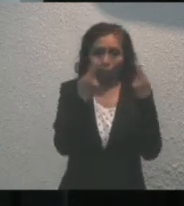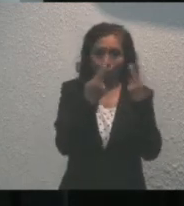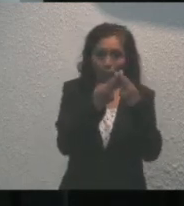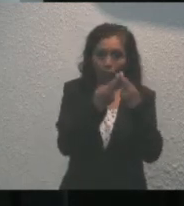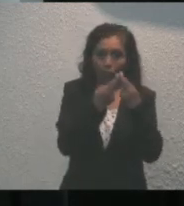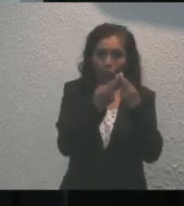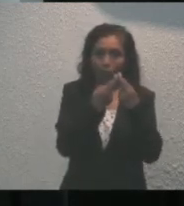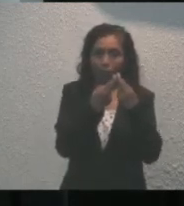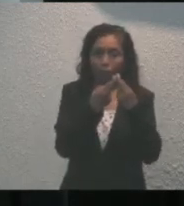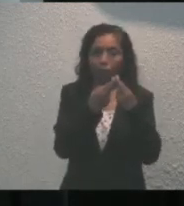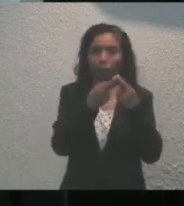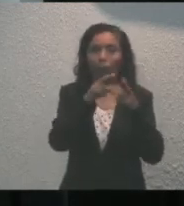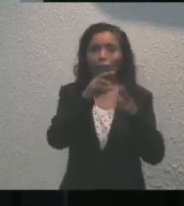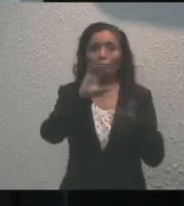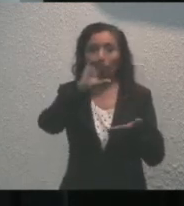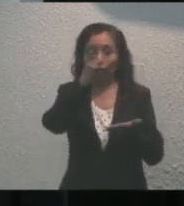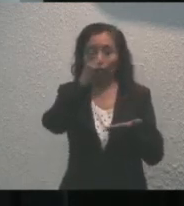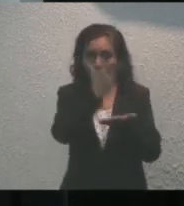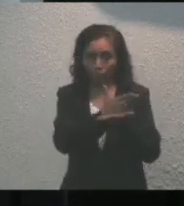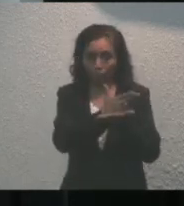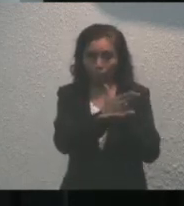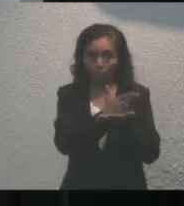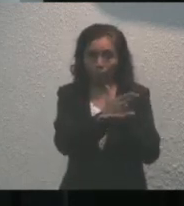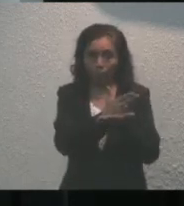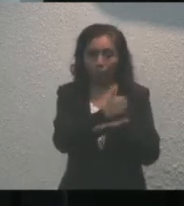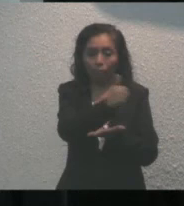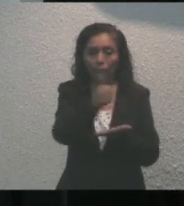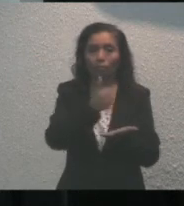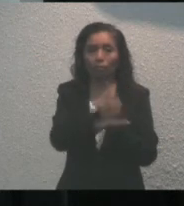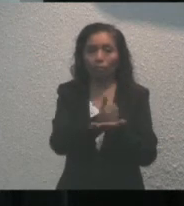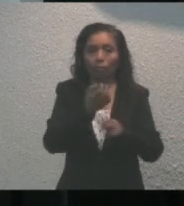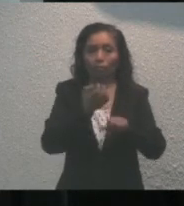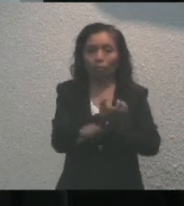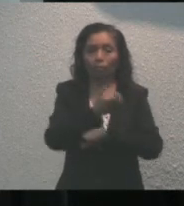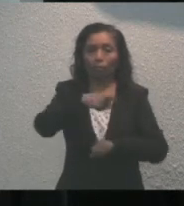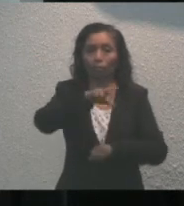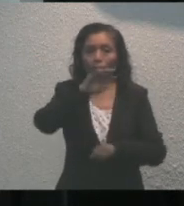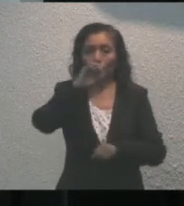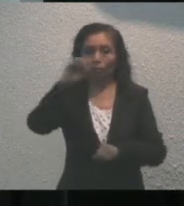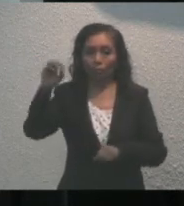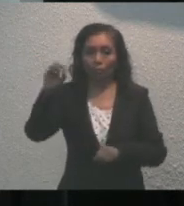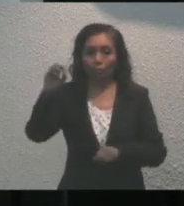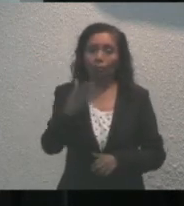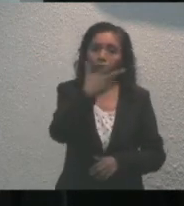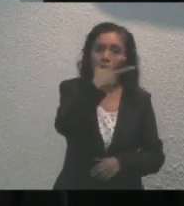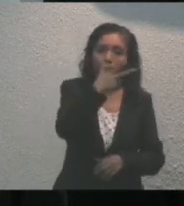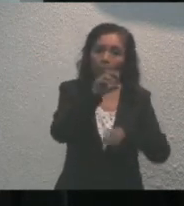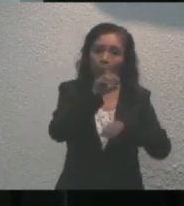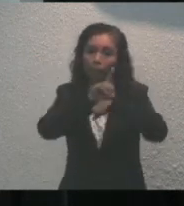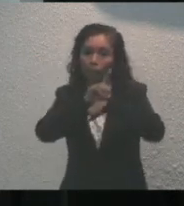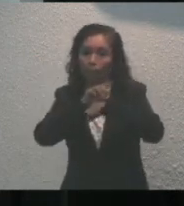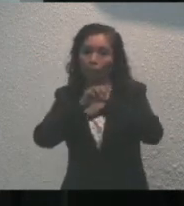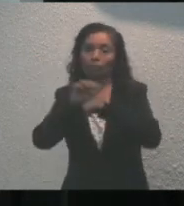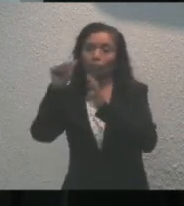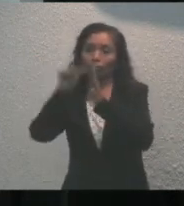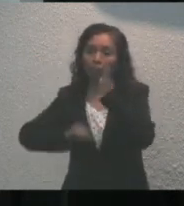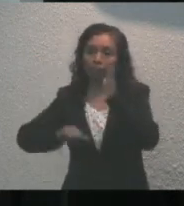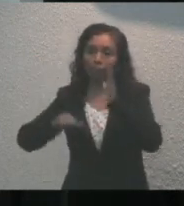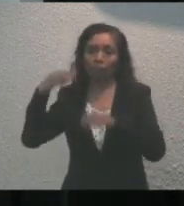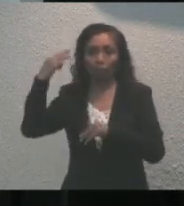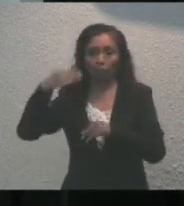Poder Legislativo en la ciudad de Chetumal, capital del estado de Quintana Roo, a los 8 días del mes de marzo del